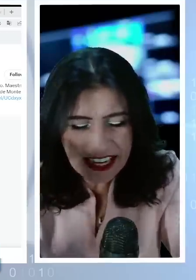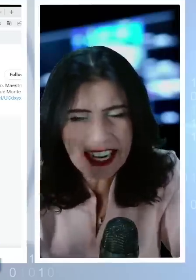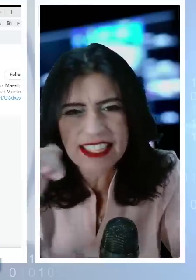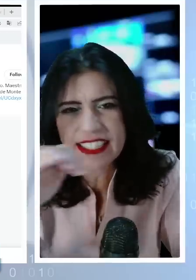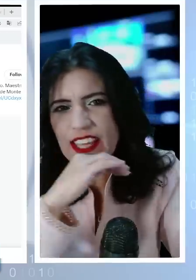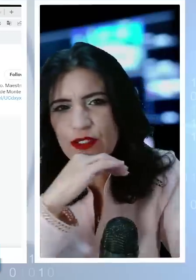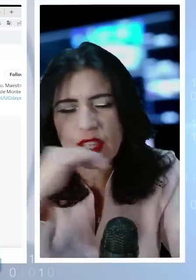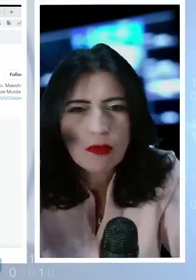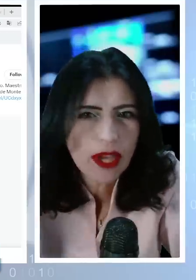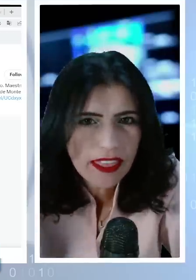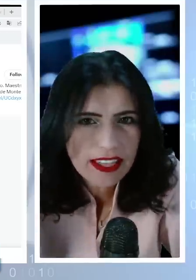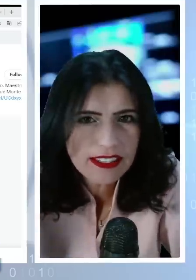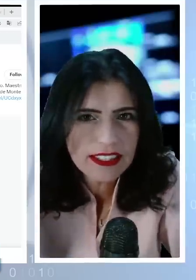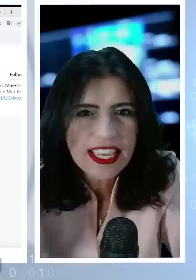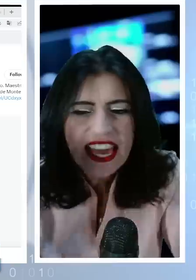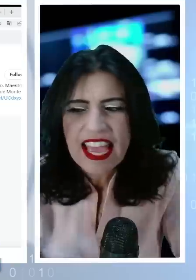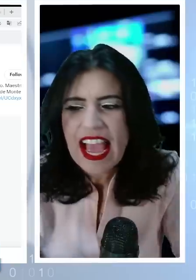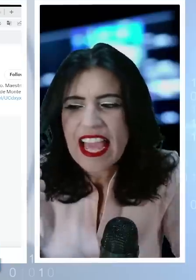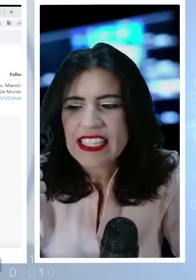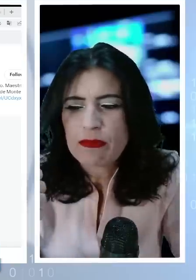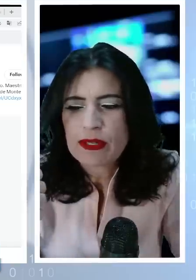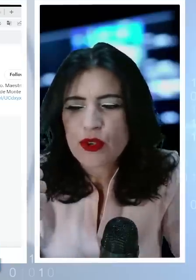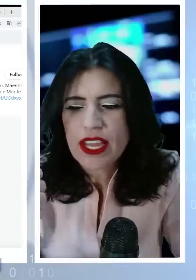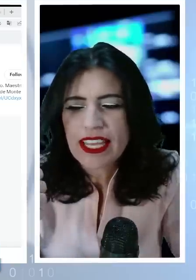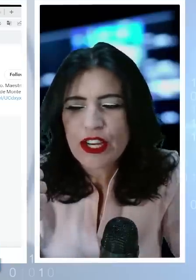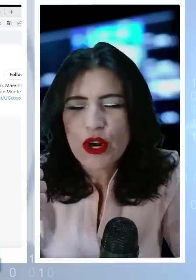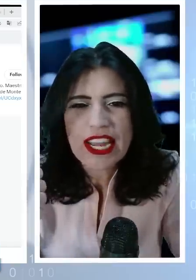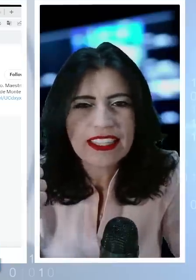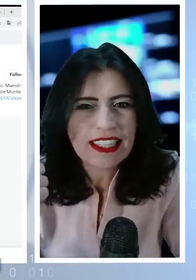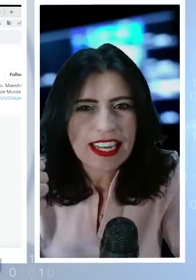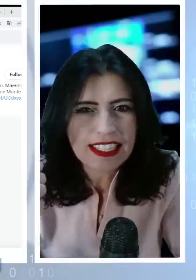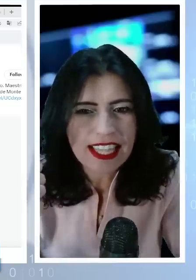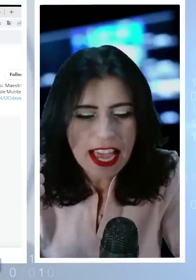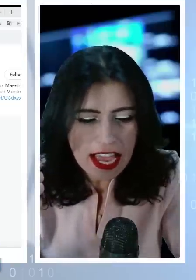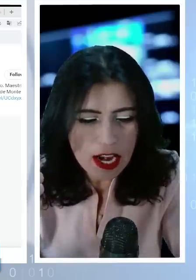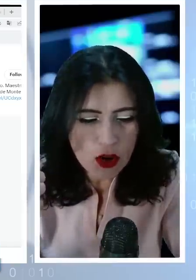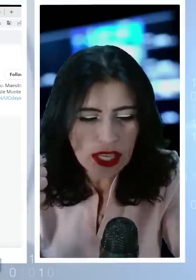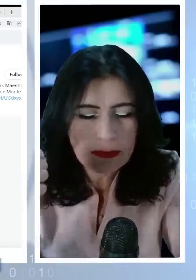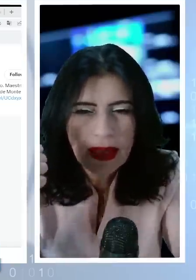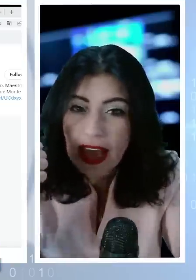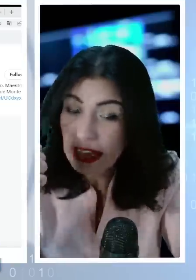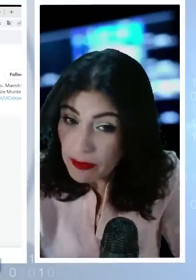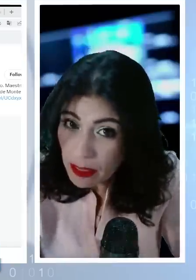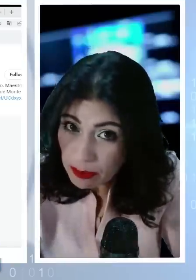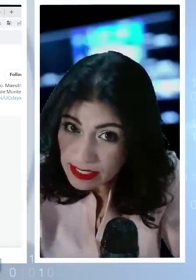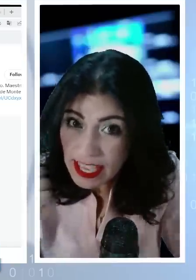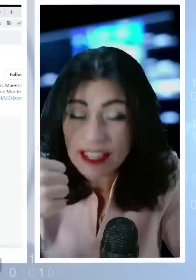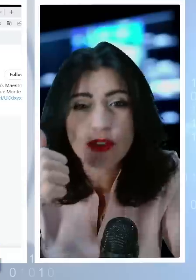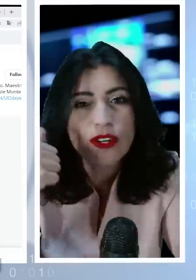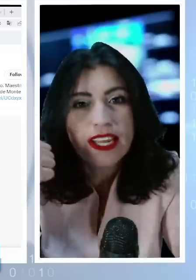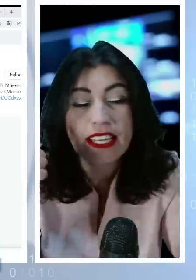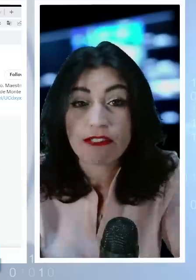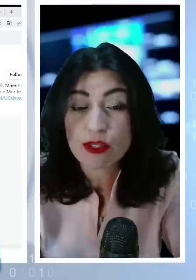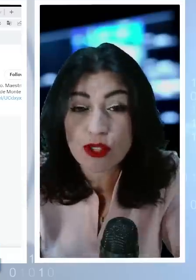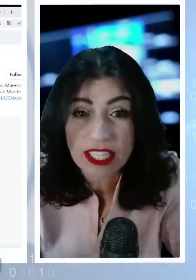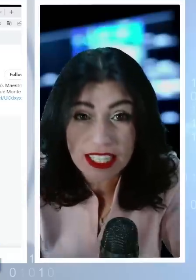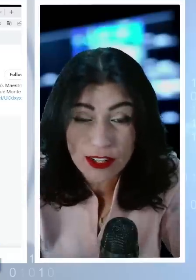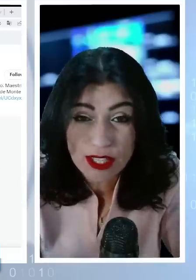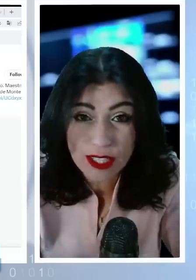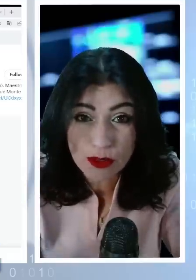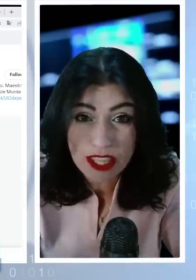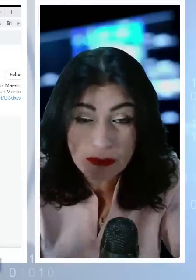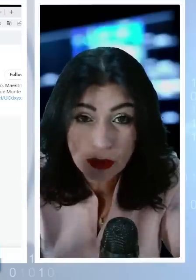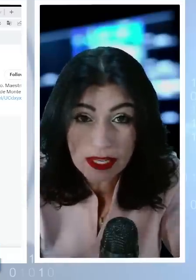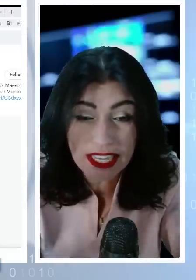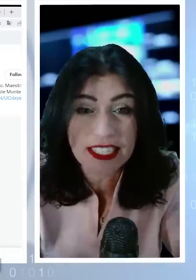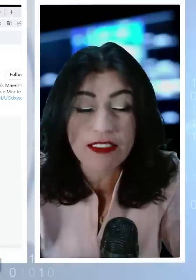inflarle hasta donde puedas a este personaje no le interesa lo que acaba de pasar con el que fue su